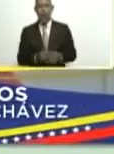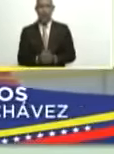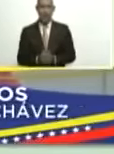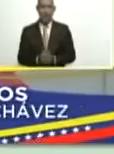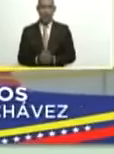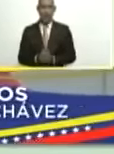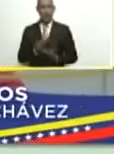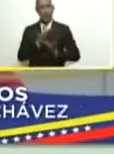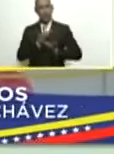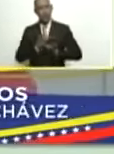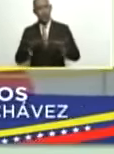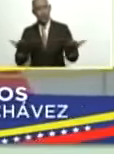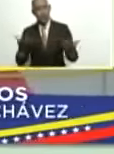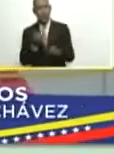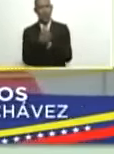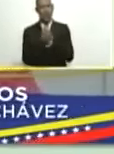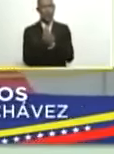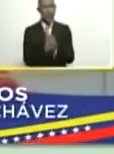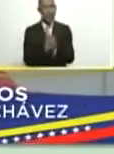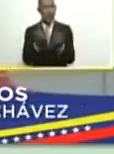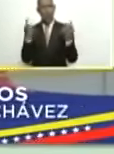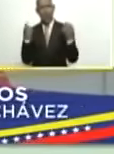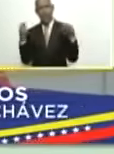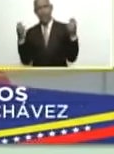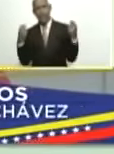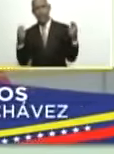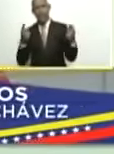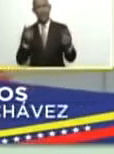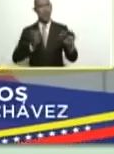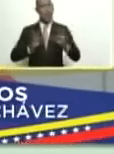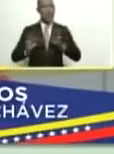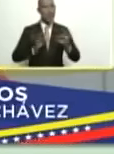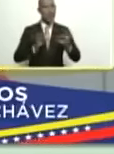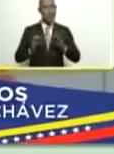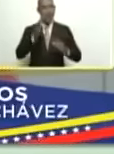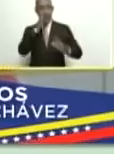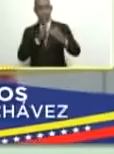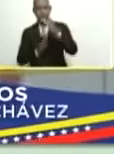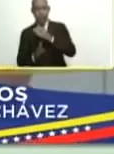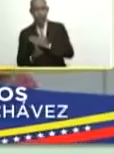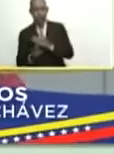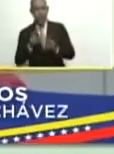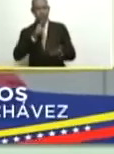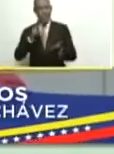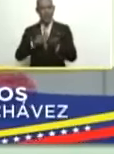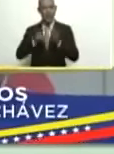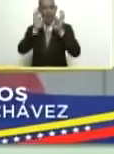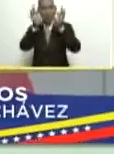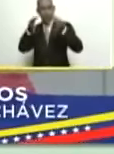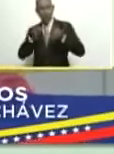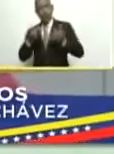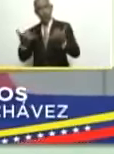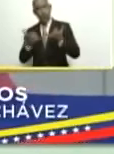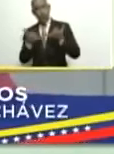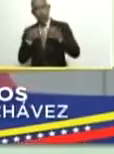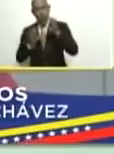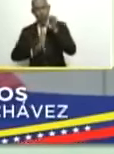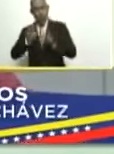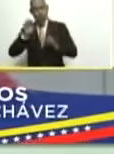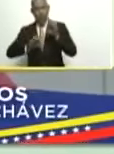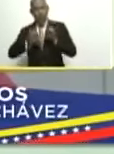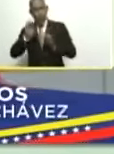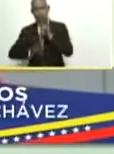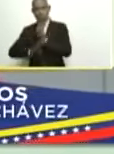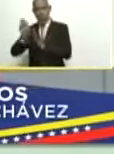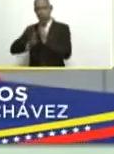la solidaridad, el amor practicado, la honestidad, la crítica y la autocrítica permanente para aprender